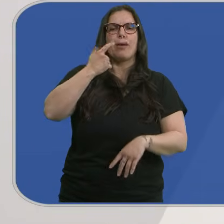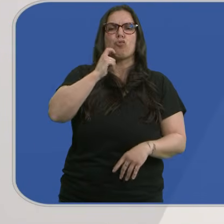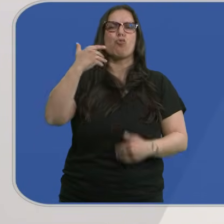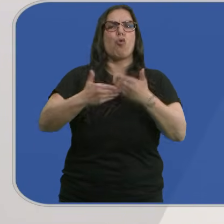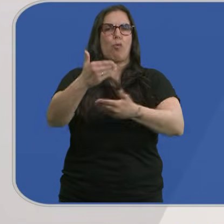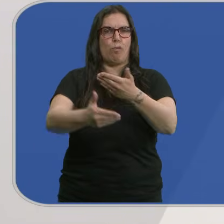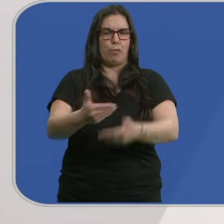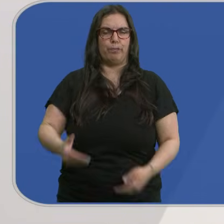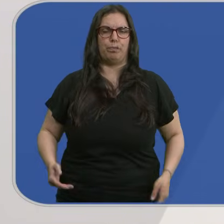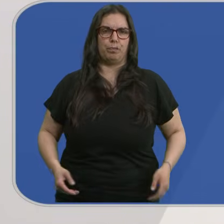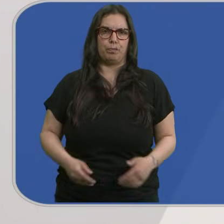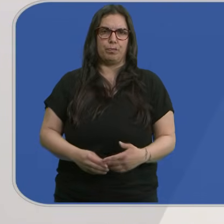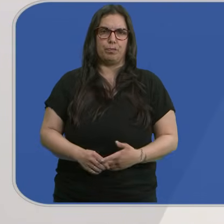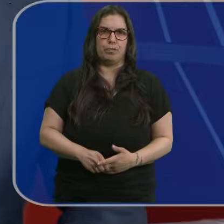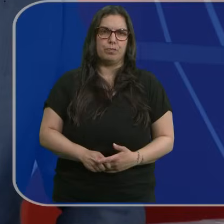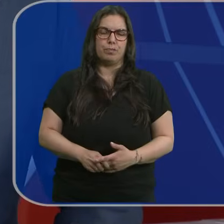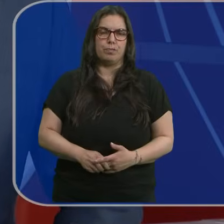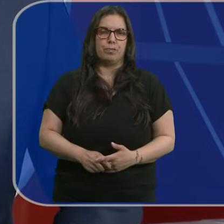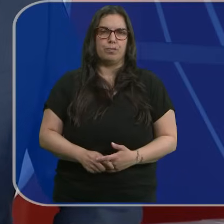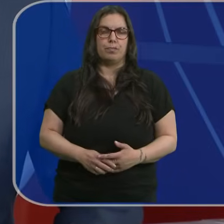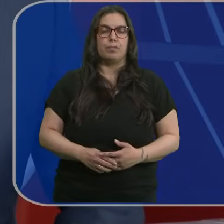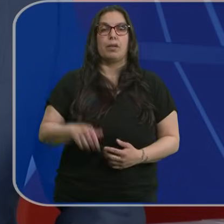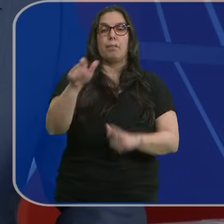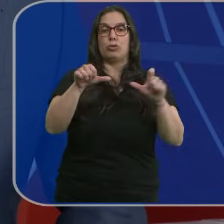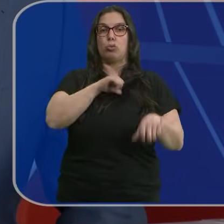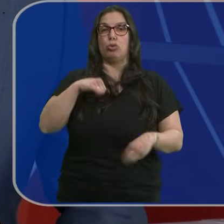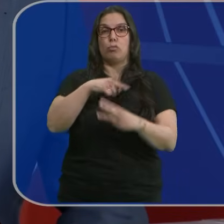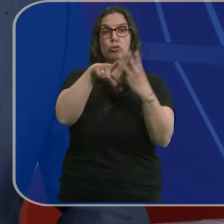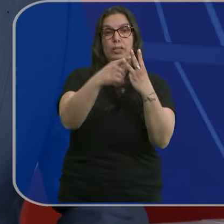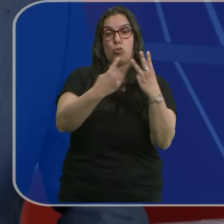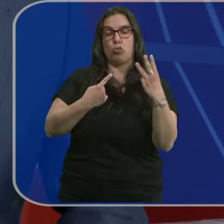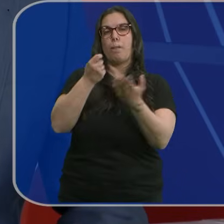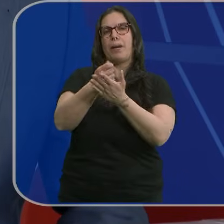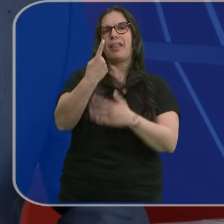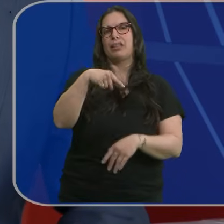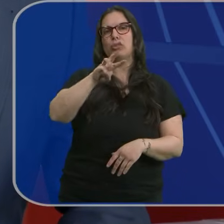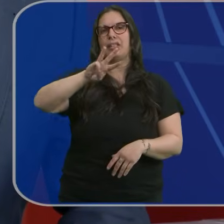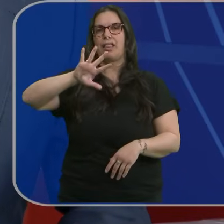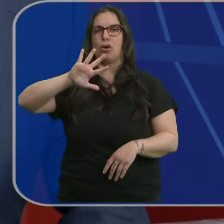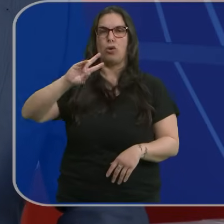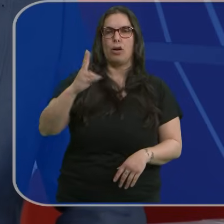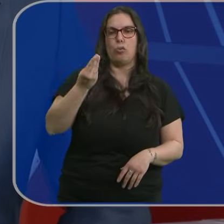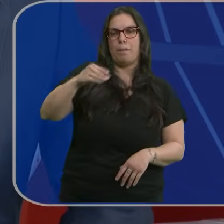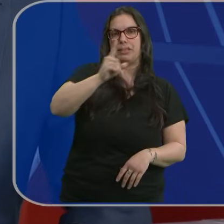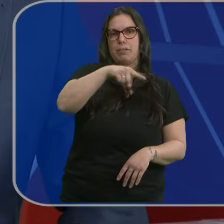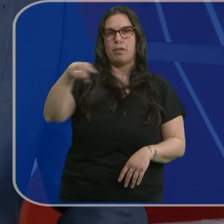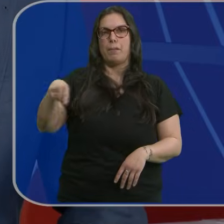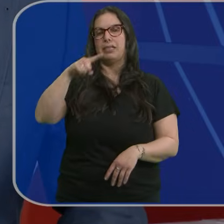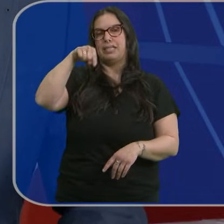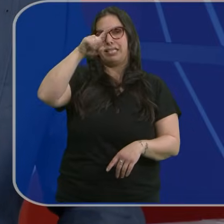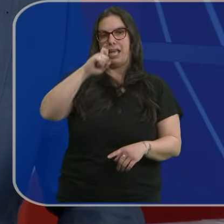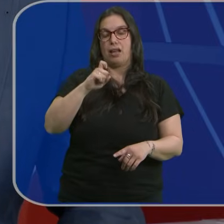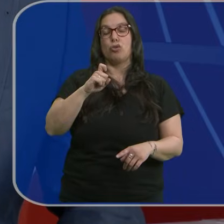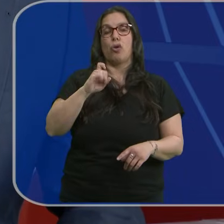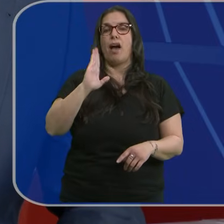evolución de los tipos de interés. 1 de cada 3 autónomos tendrá que pagar 135 euros más de cuota al mes en 2026.